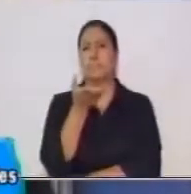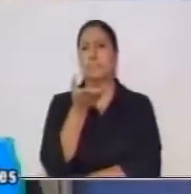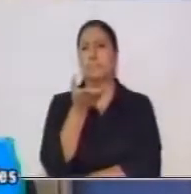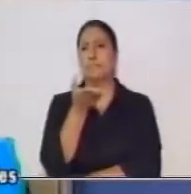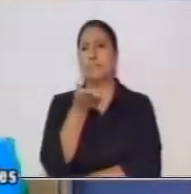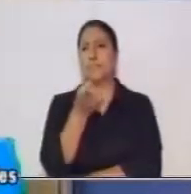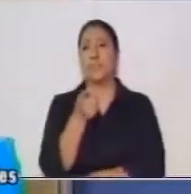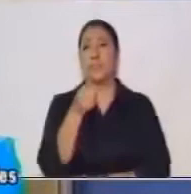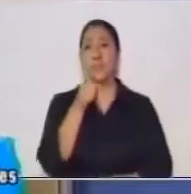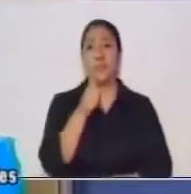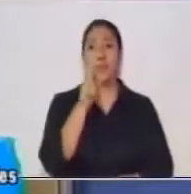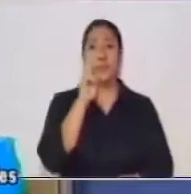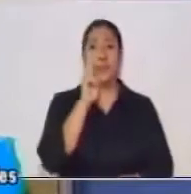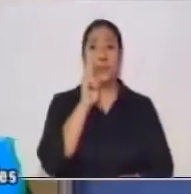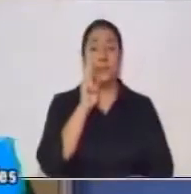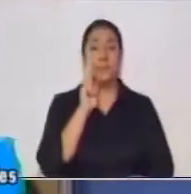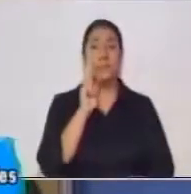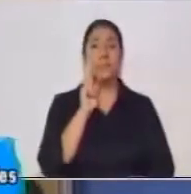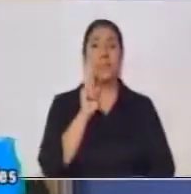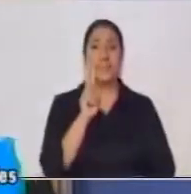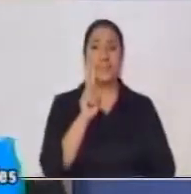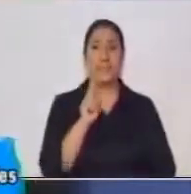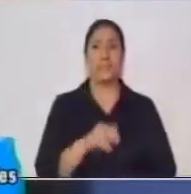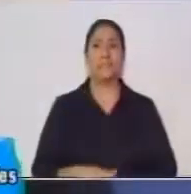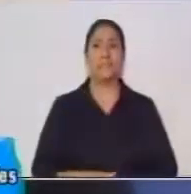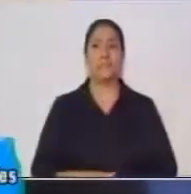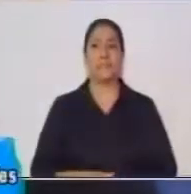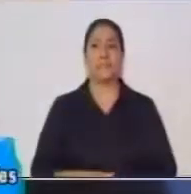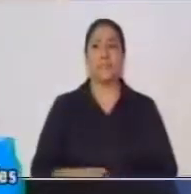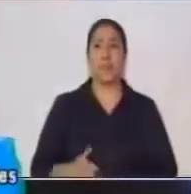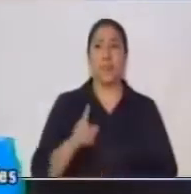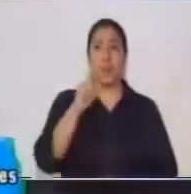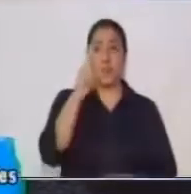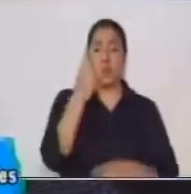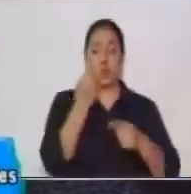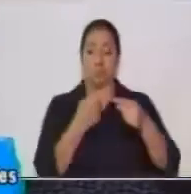Si te das cuenta, si lo elevamos a la 1,